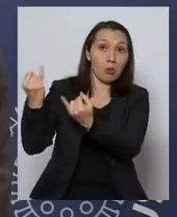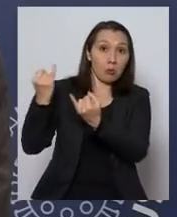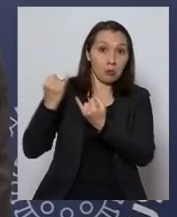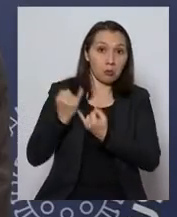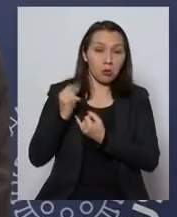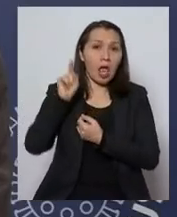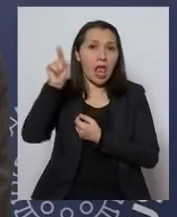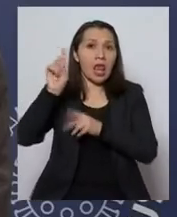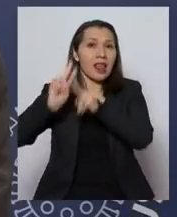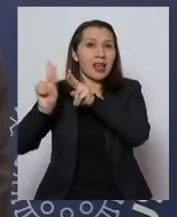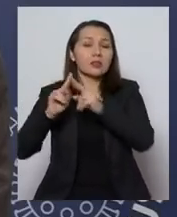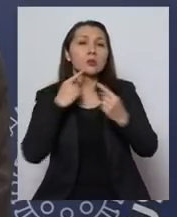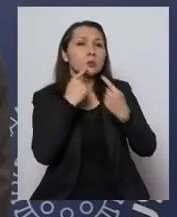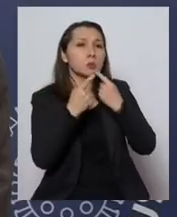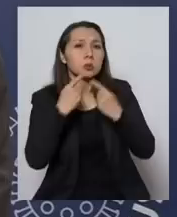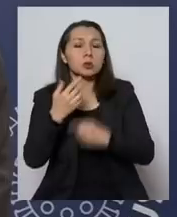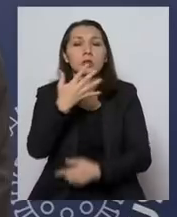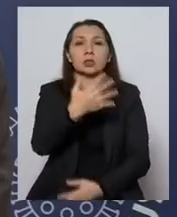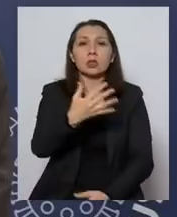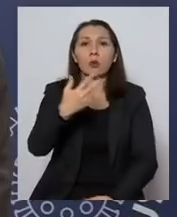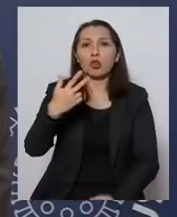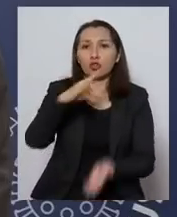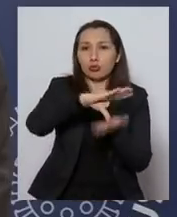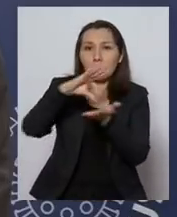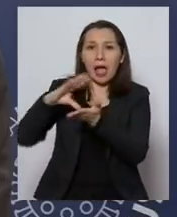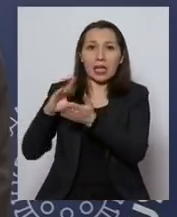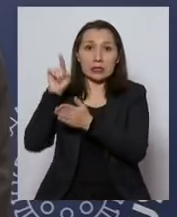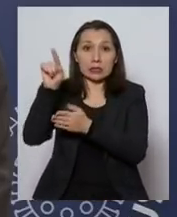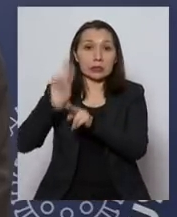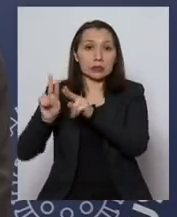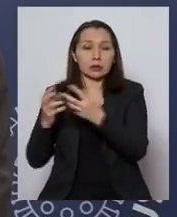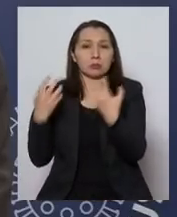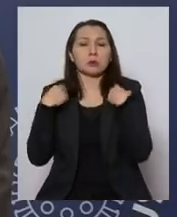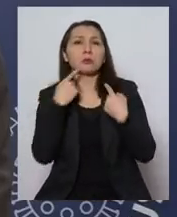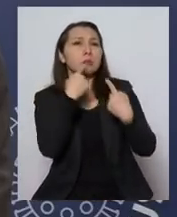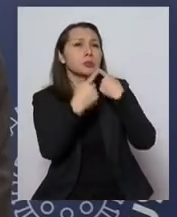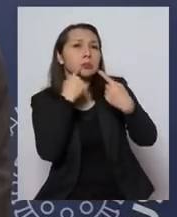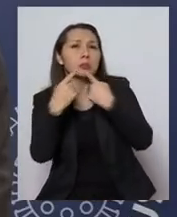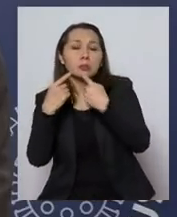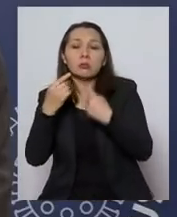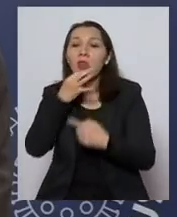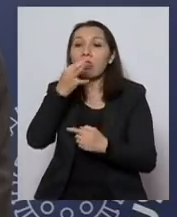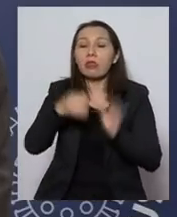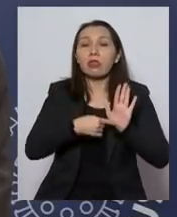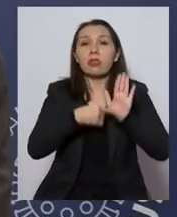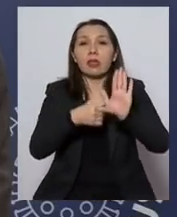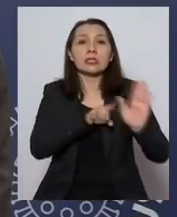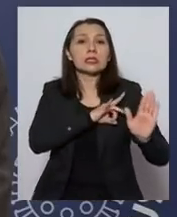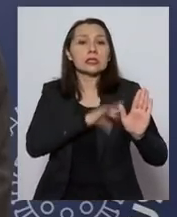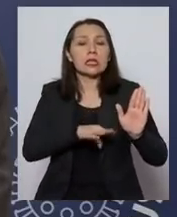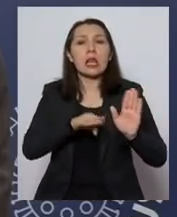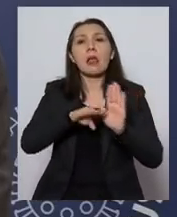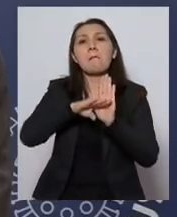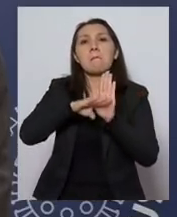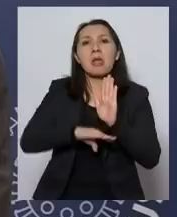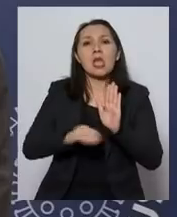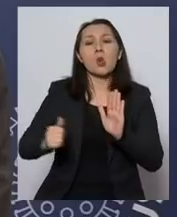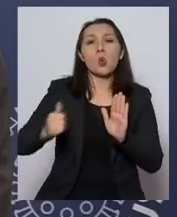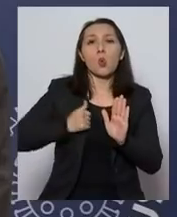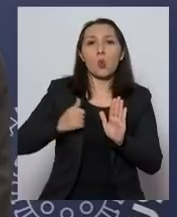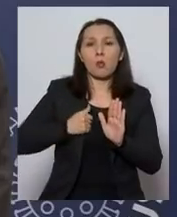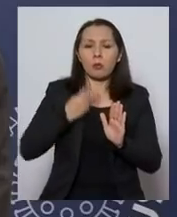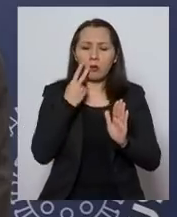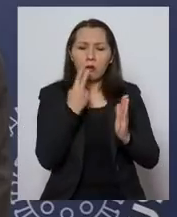que hizo una encuesta en 58 países y que señala que Chile es uno de los que menos